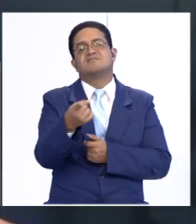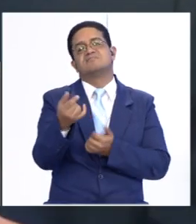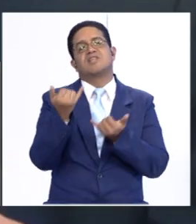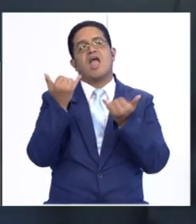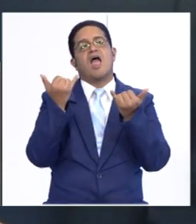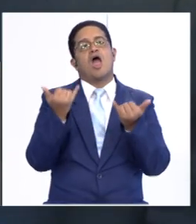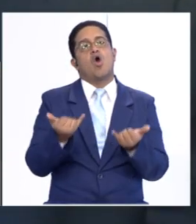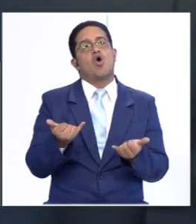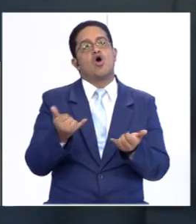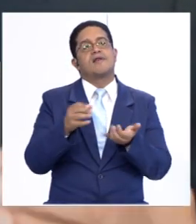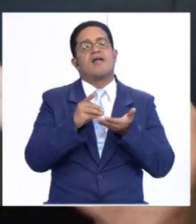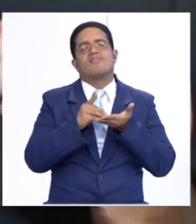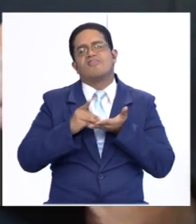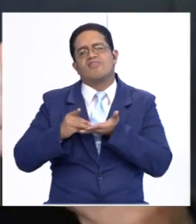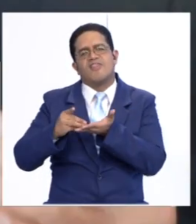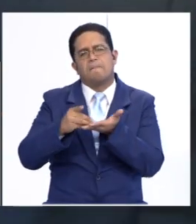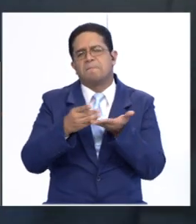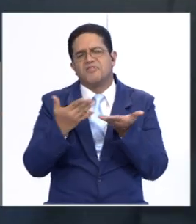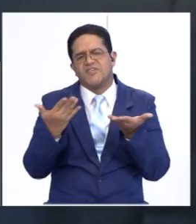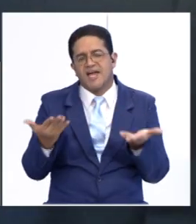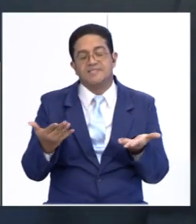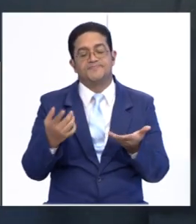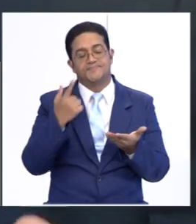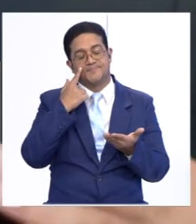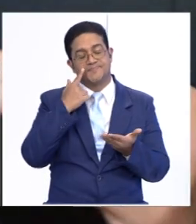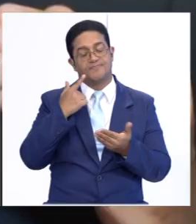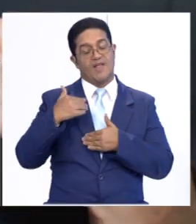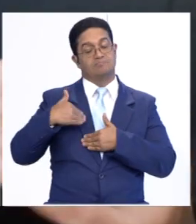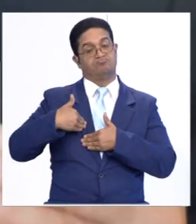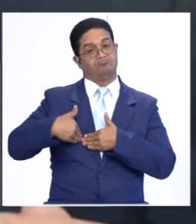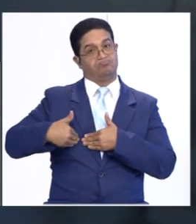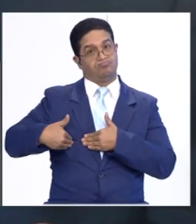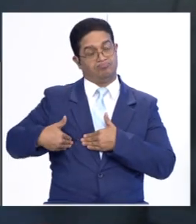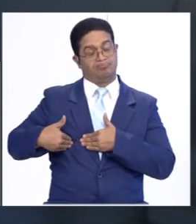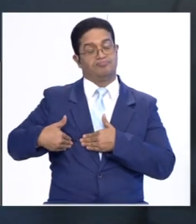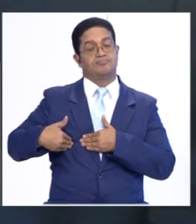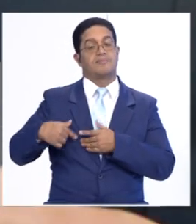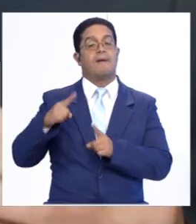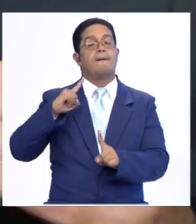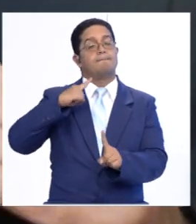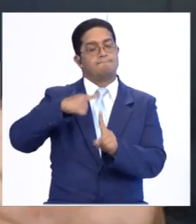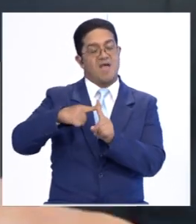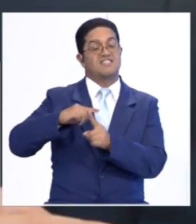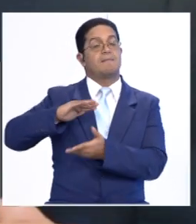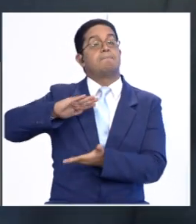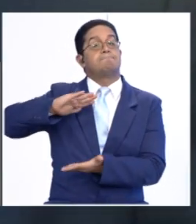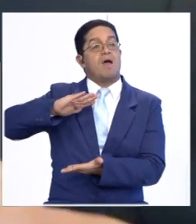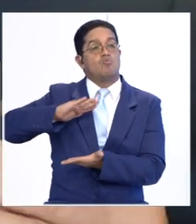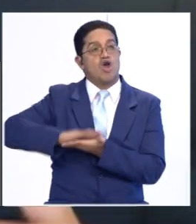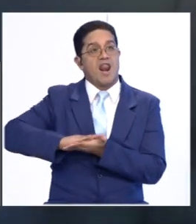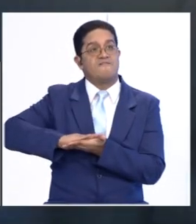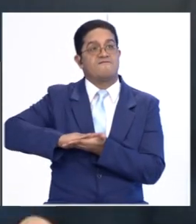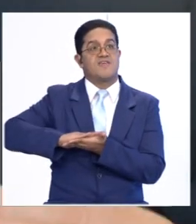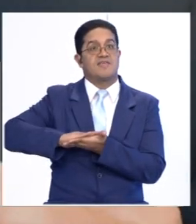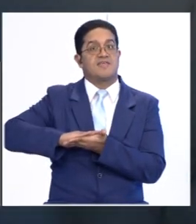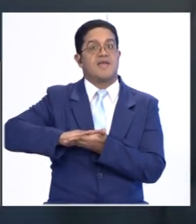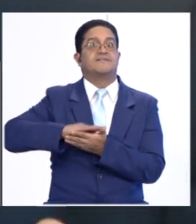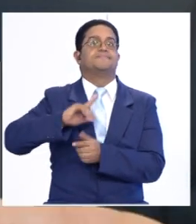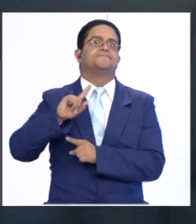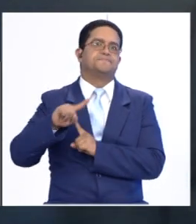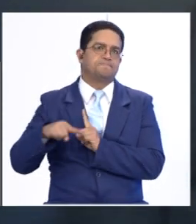el despistaje es el examen físico, la mamografía complementada con